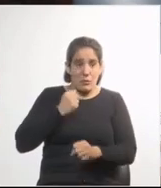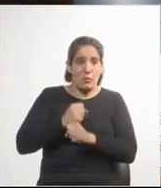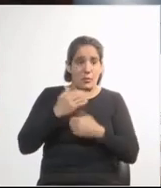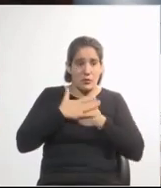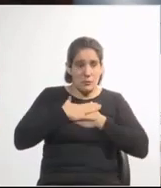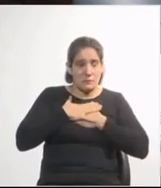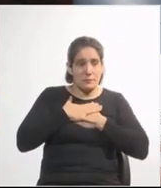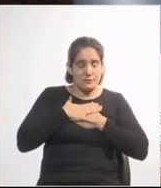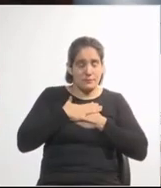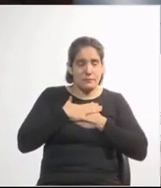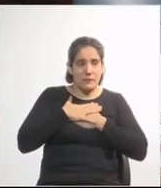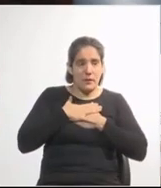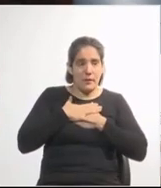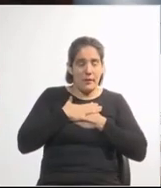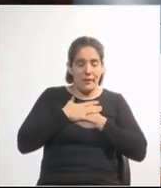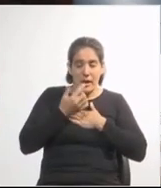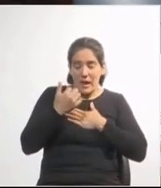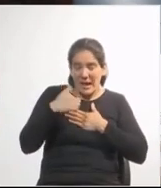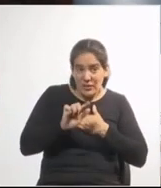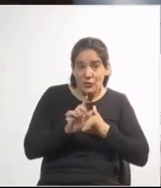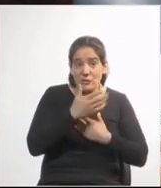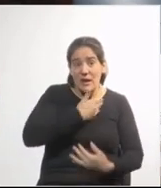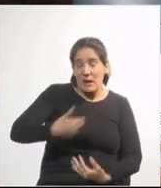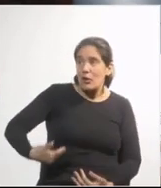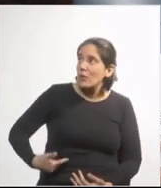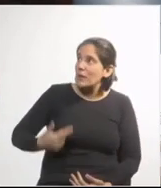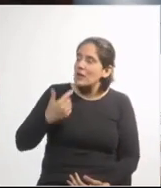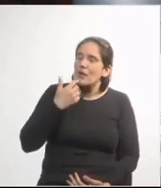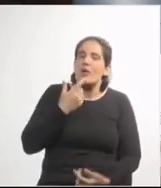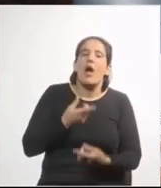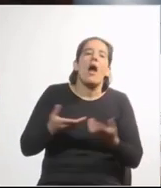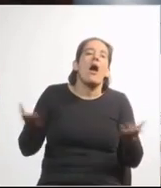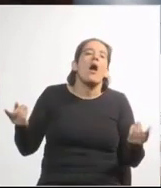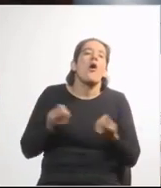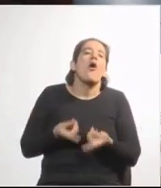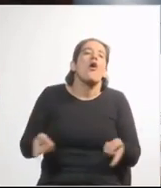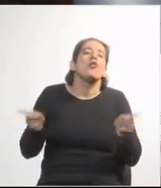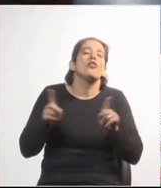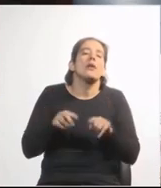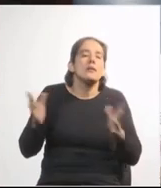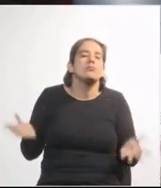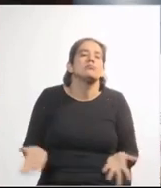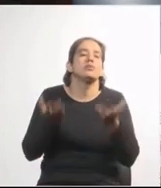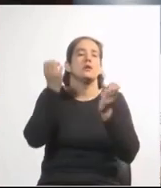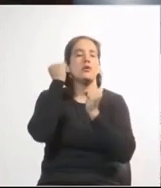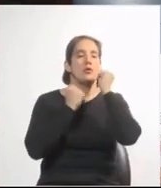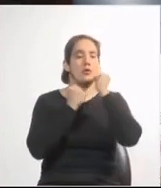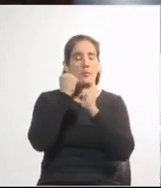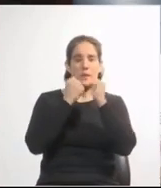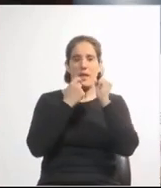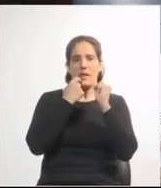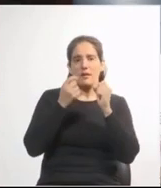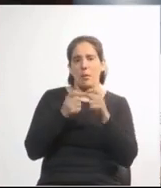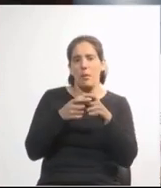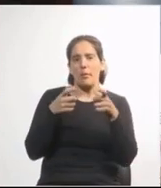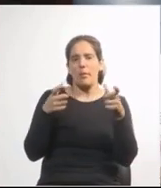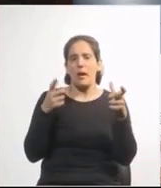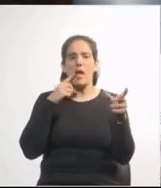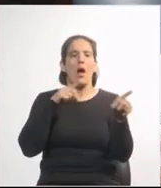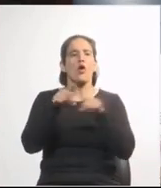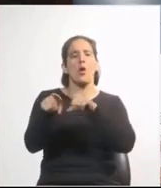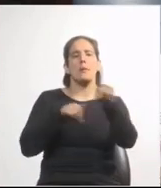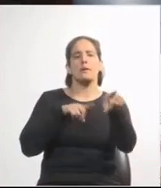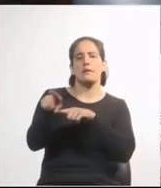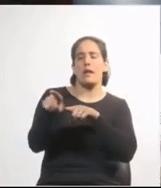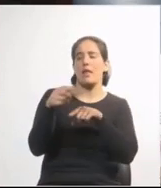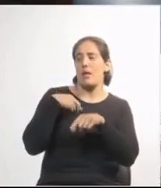propia. El Gobierno ha pretendido relanzar el dinamismo económico por la vía de aumentar la competitividad